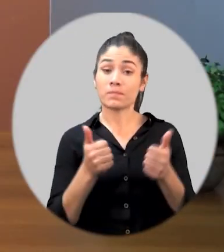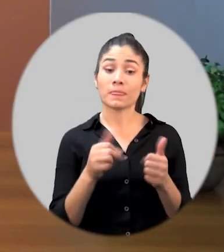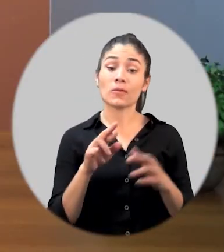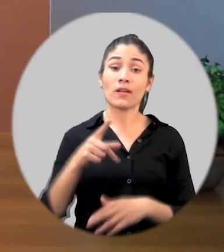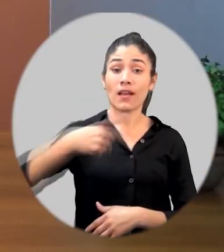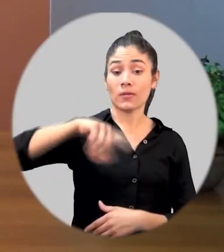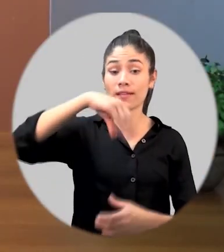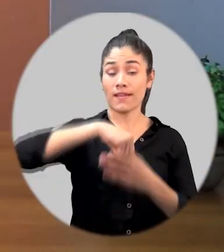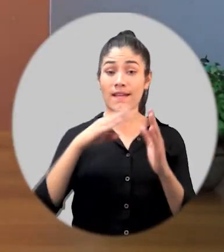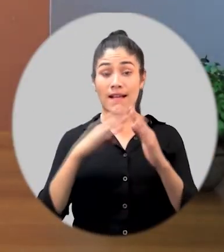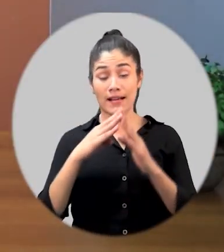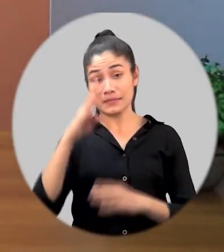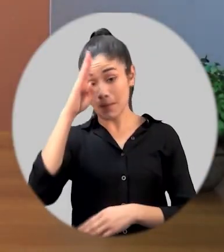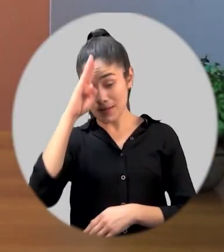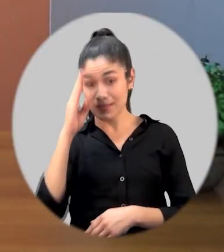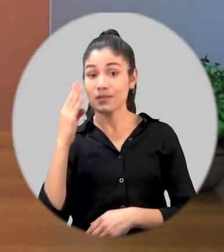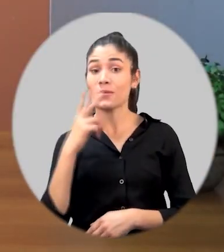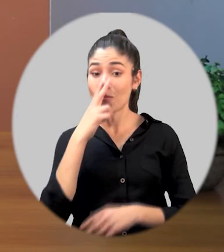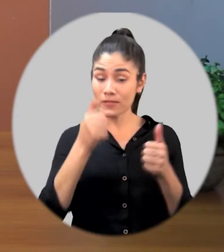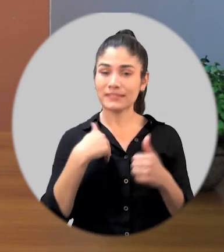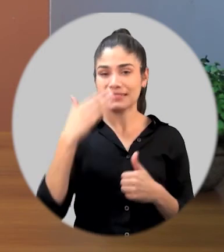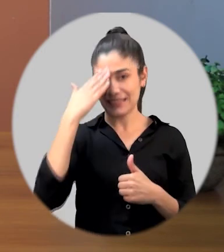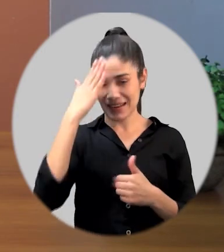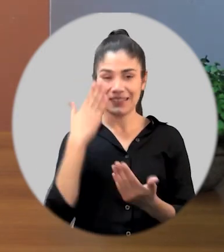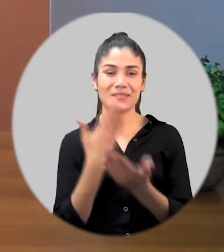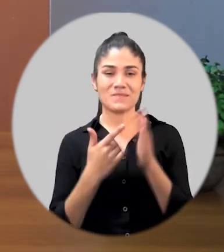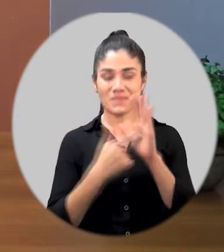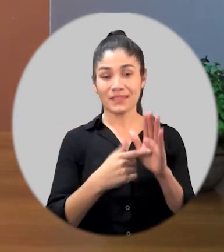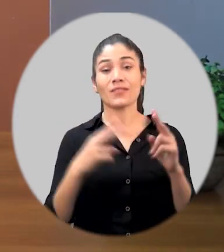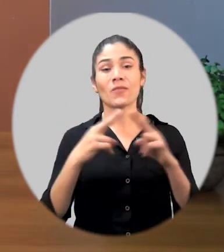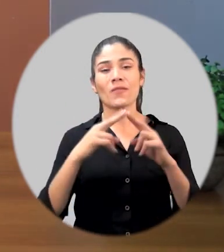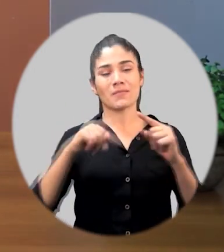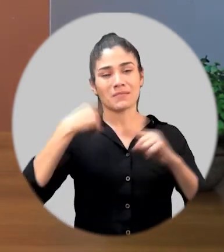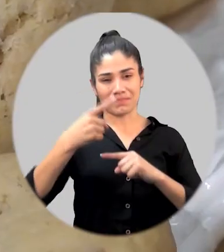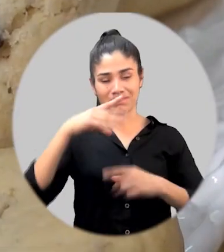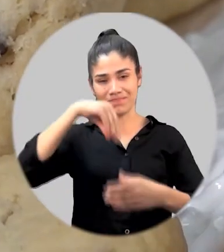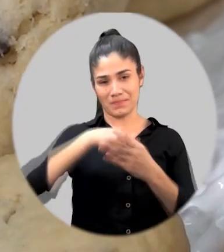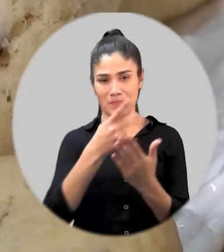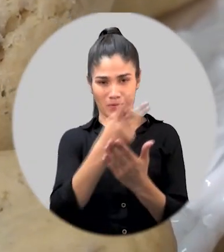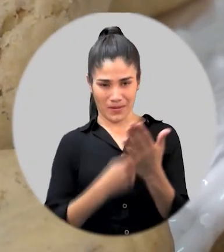intenten en sus casas. Y gracias por acompañarnos. Nos vemos próximamente.